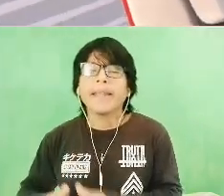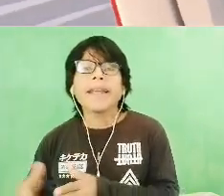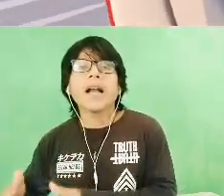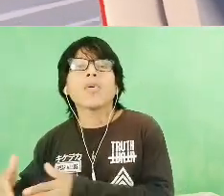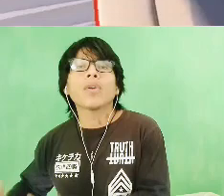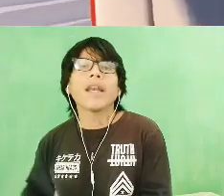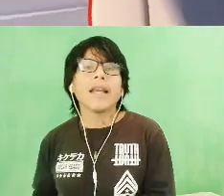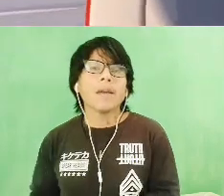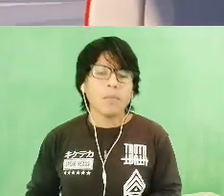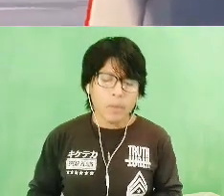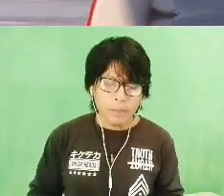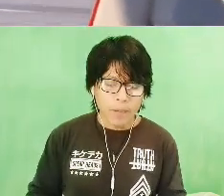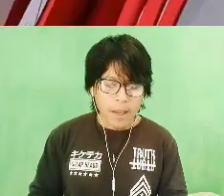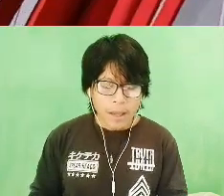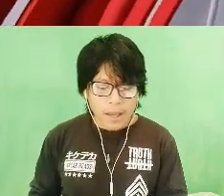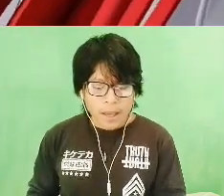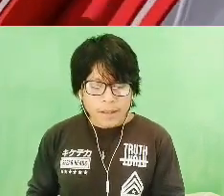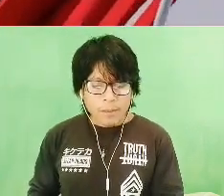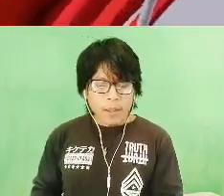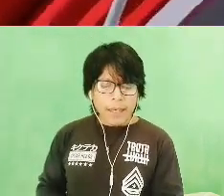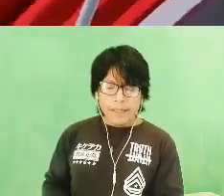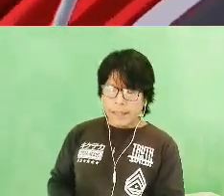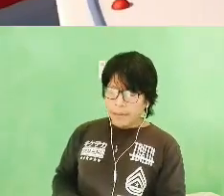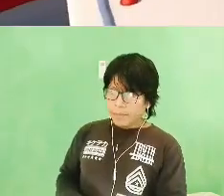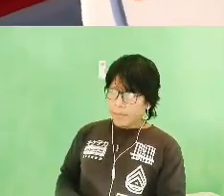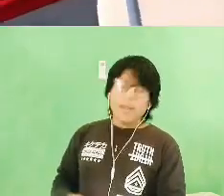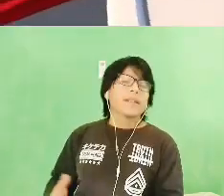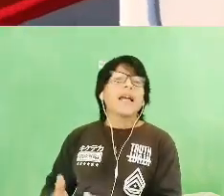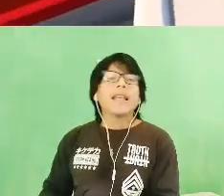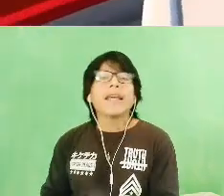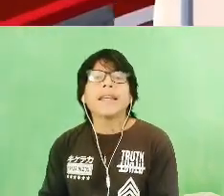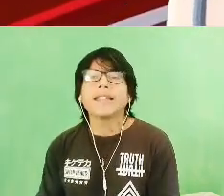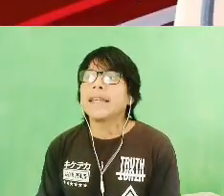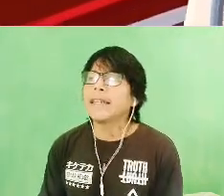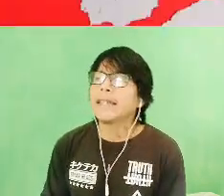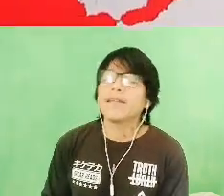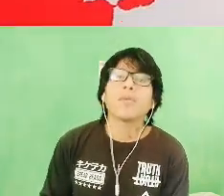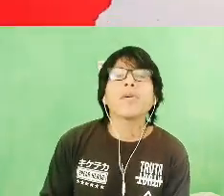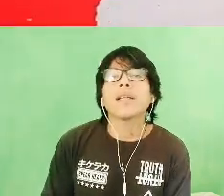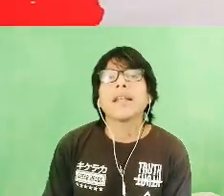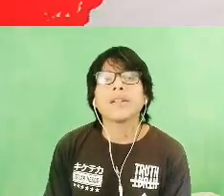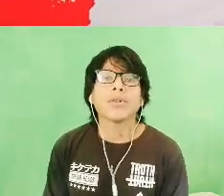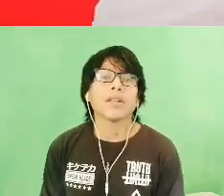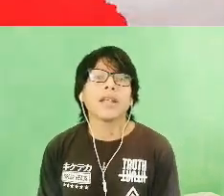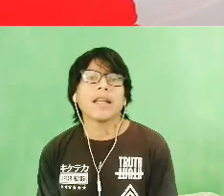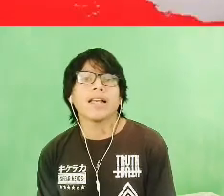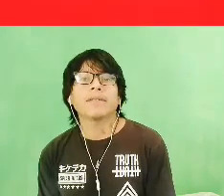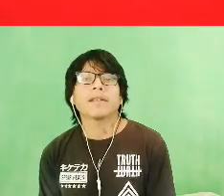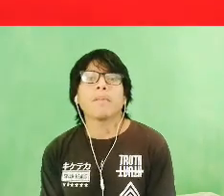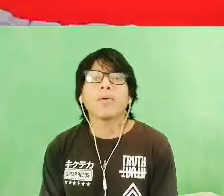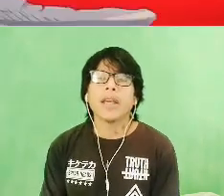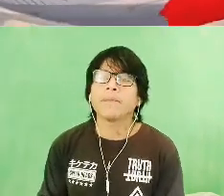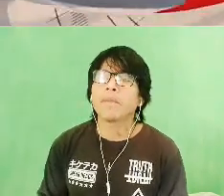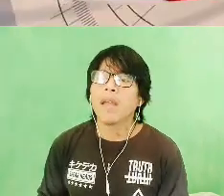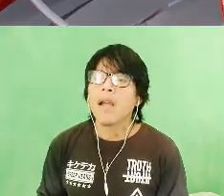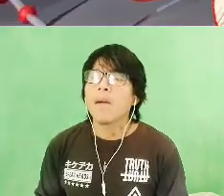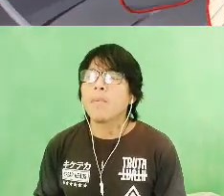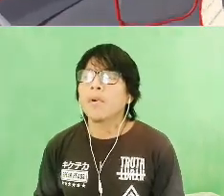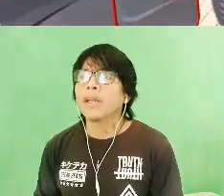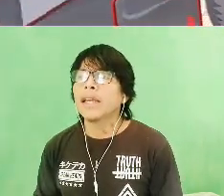sea, predica con el ejemplo. Bueno, Samuel García sale y se burla de Xóchitl Gálvez. ¿Por